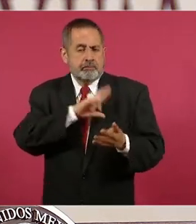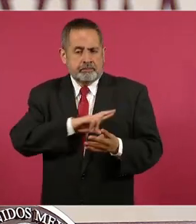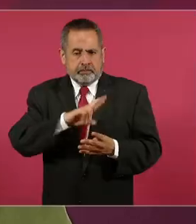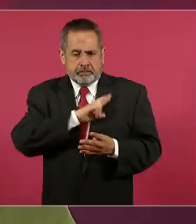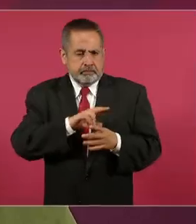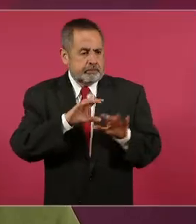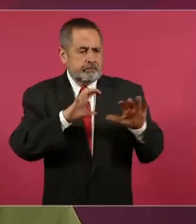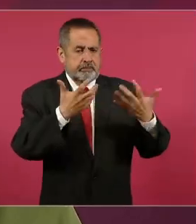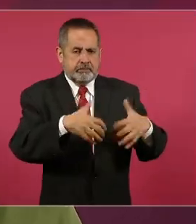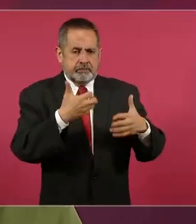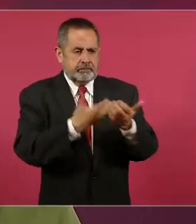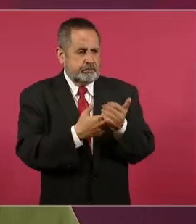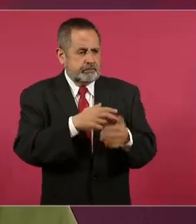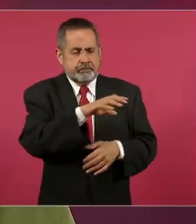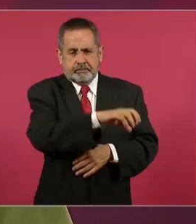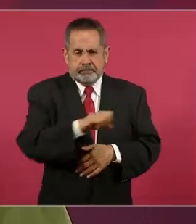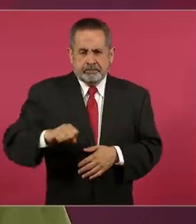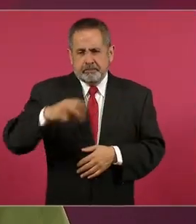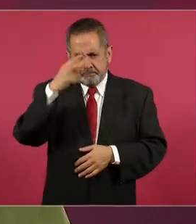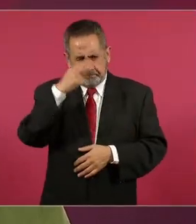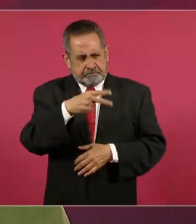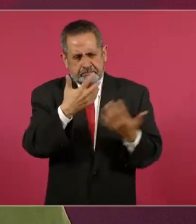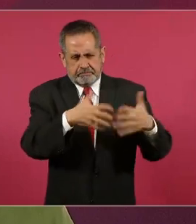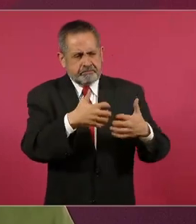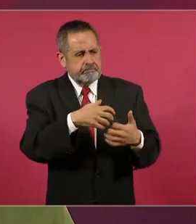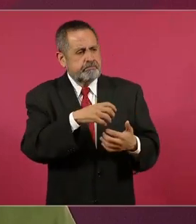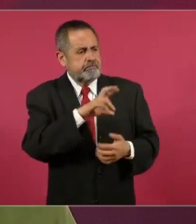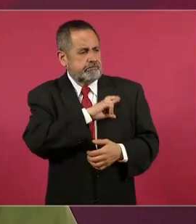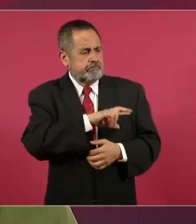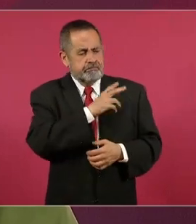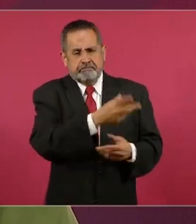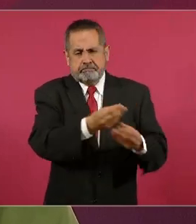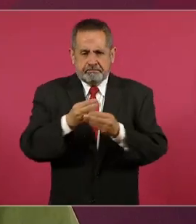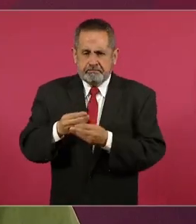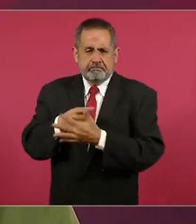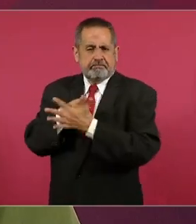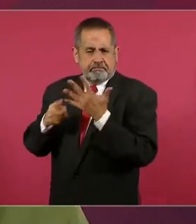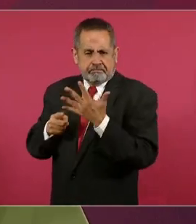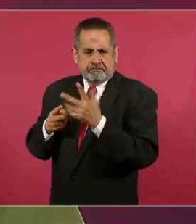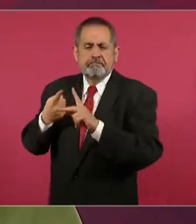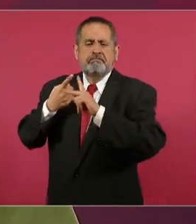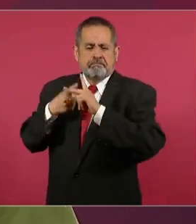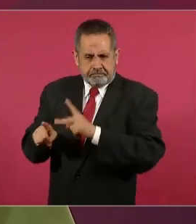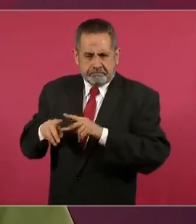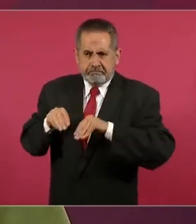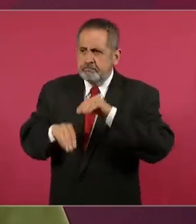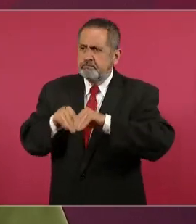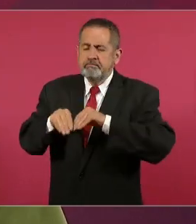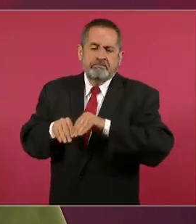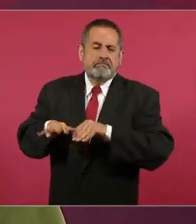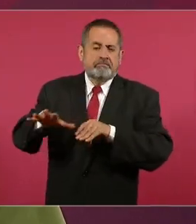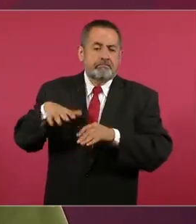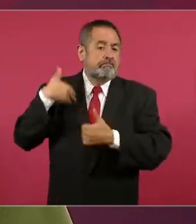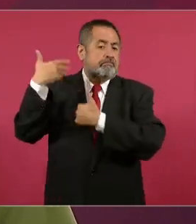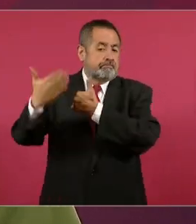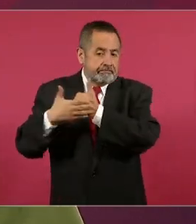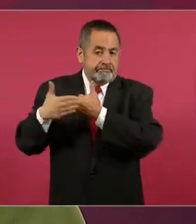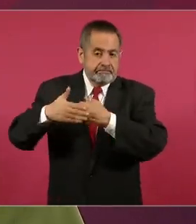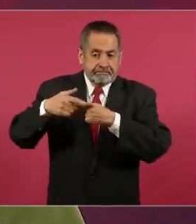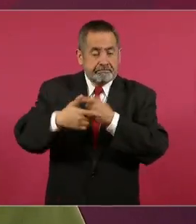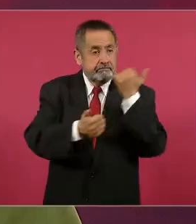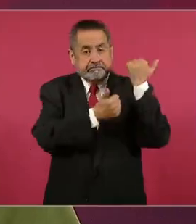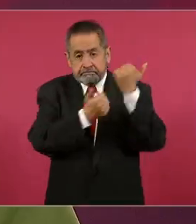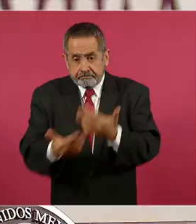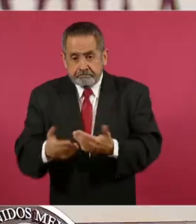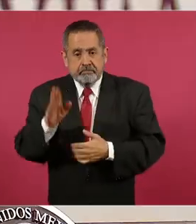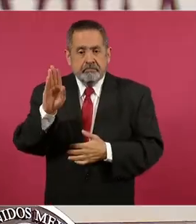a una empresa mexicana. Así es como iniciamos. Los siguientes Boeing que estarán llegando